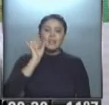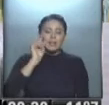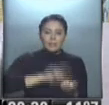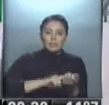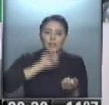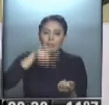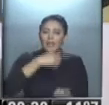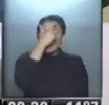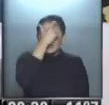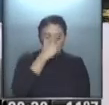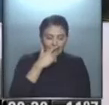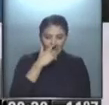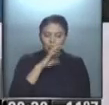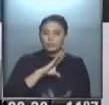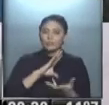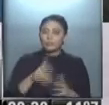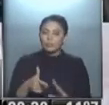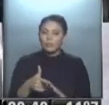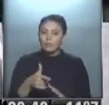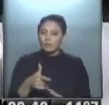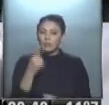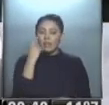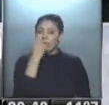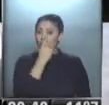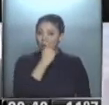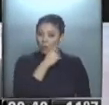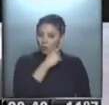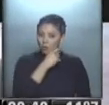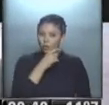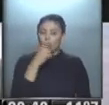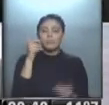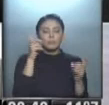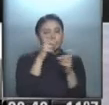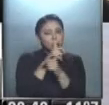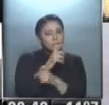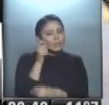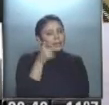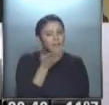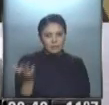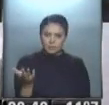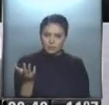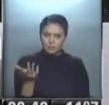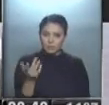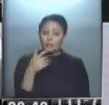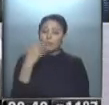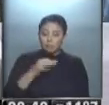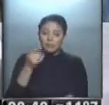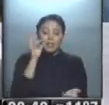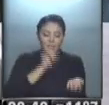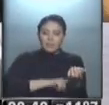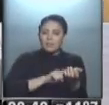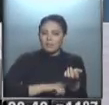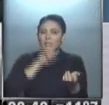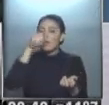manifestación la manifestación ocular de una microangiopatía generalizada, porque la diabetes